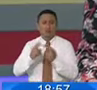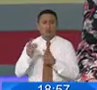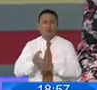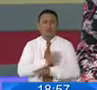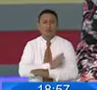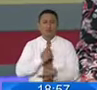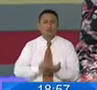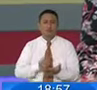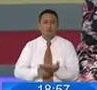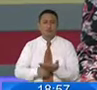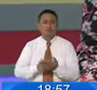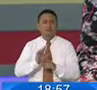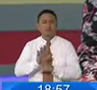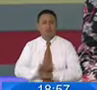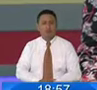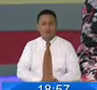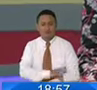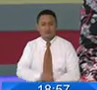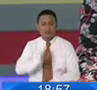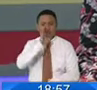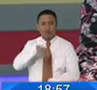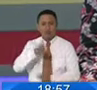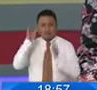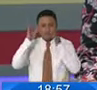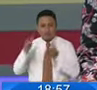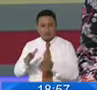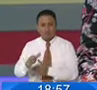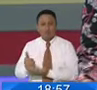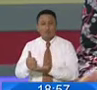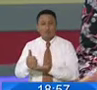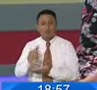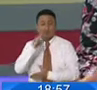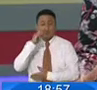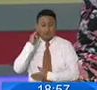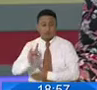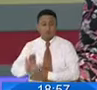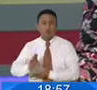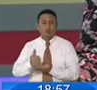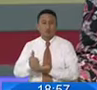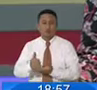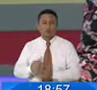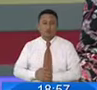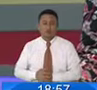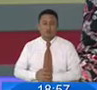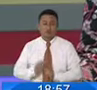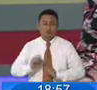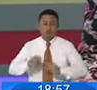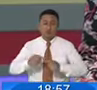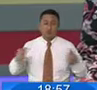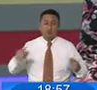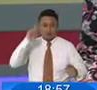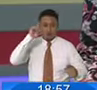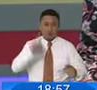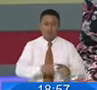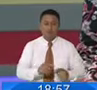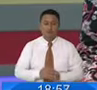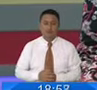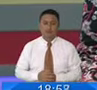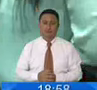con calma y siempre buscando el beneficio de los niños. En ese coincide también la oposición.